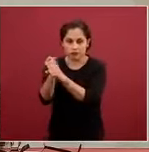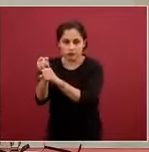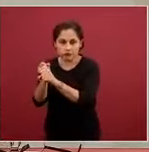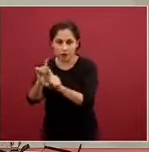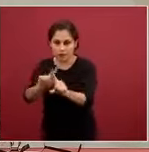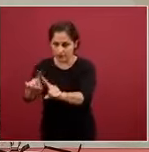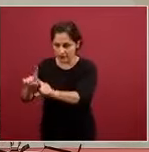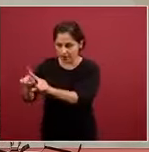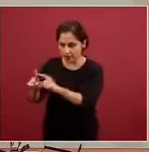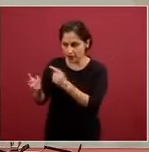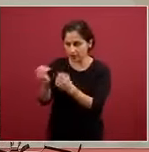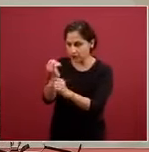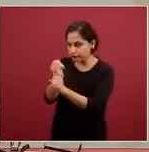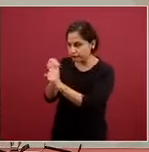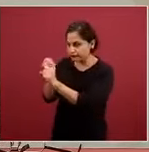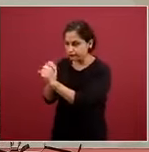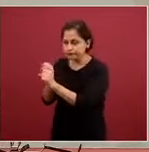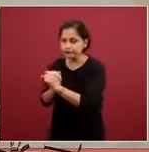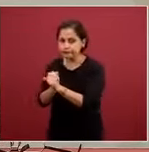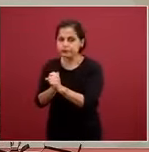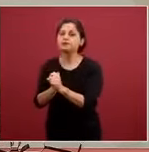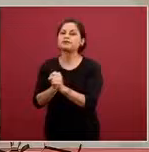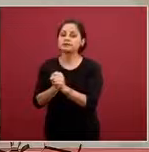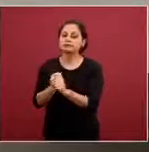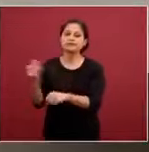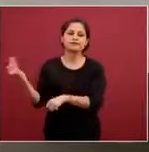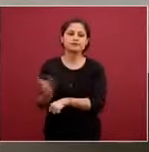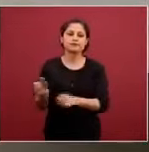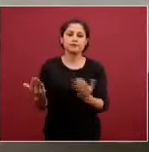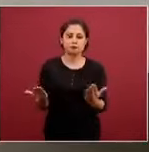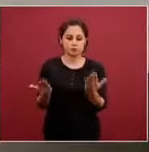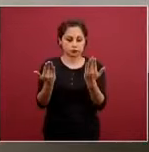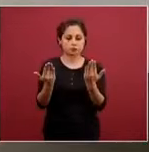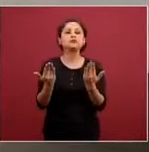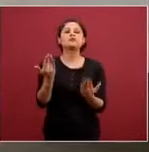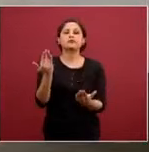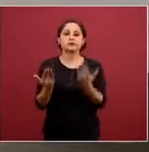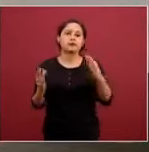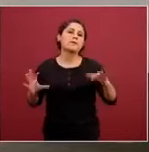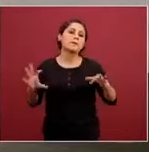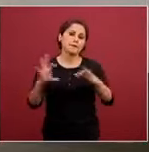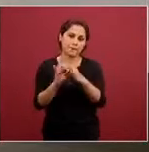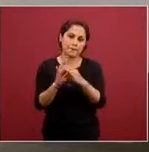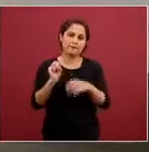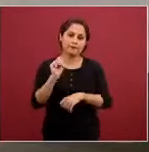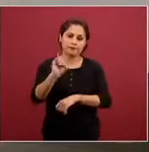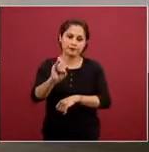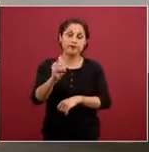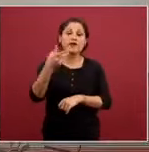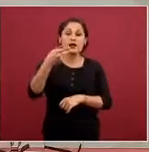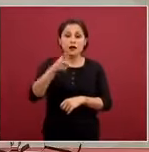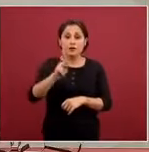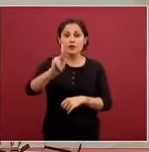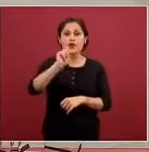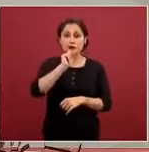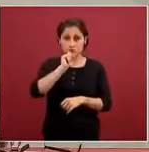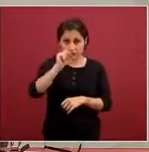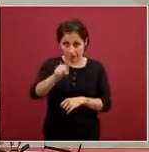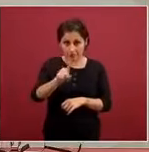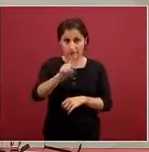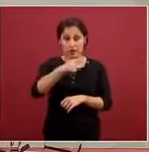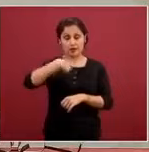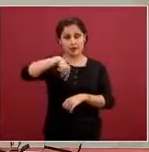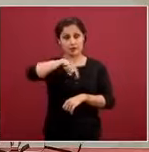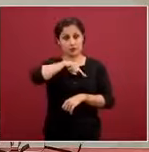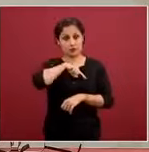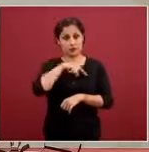monitoreos, la reducción de movilidad, pero también nos permite juzgar, lo que decía Bianca hace un rato, si vamos